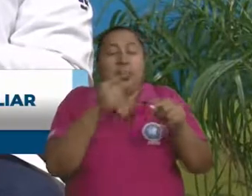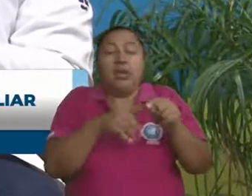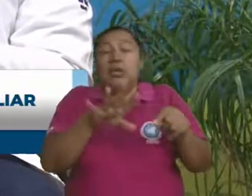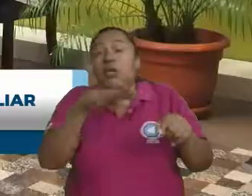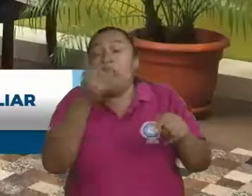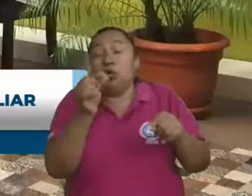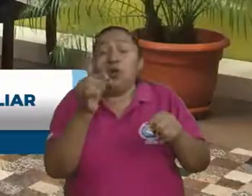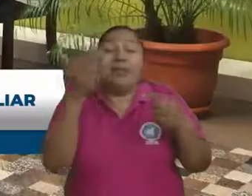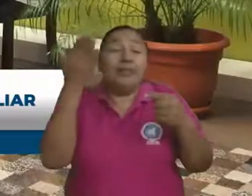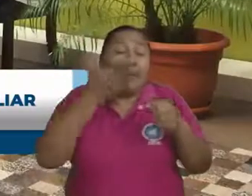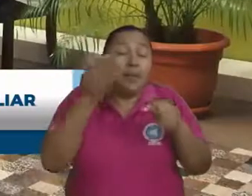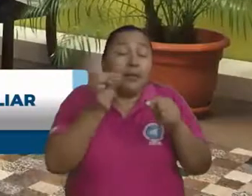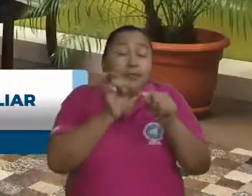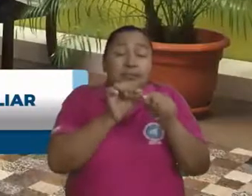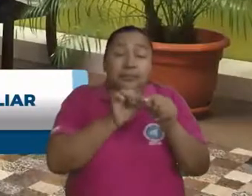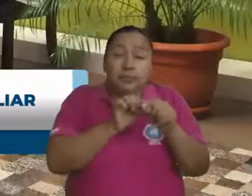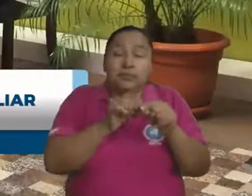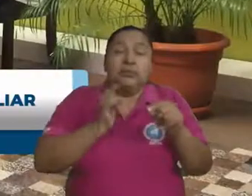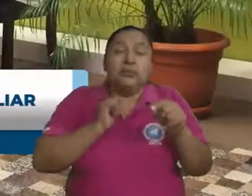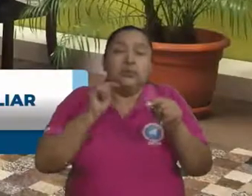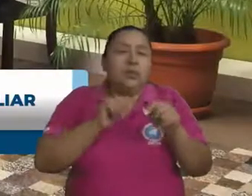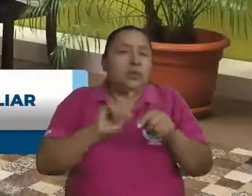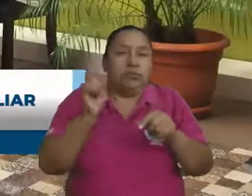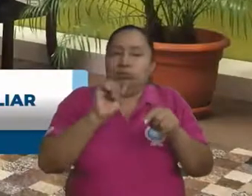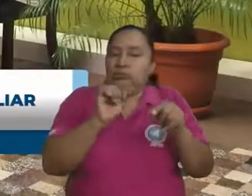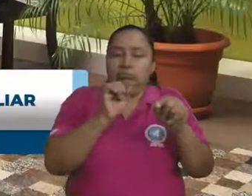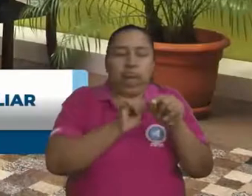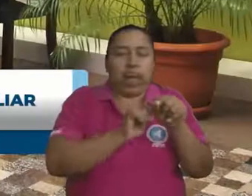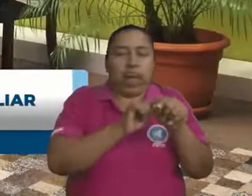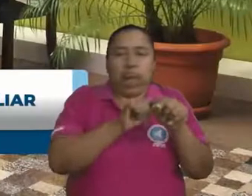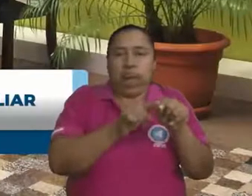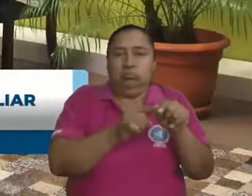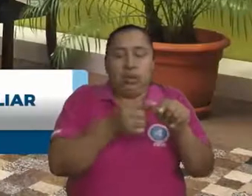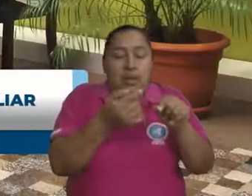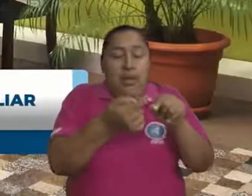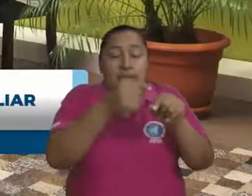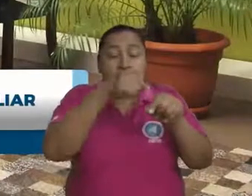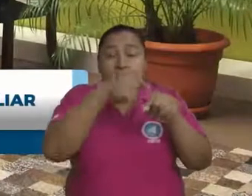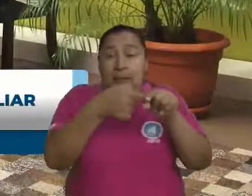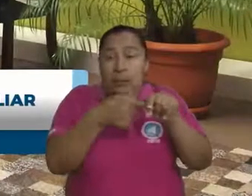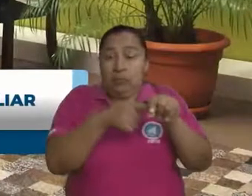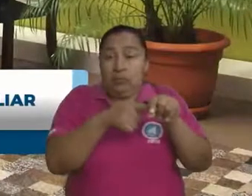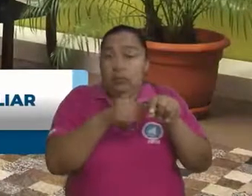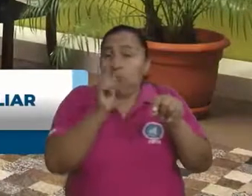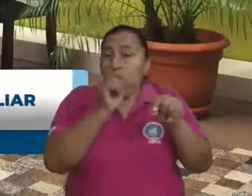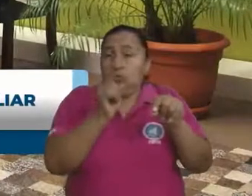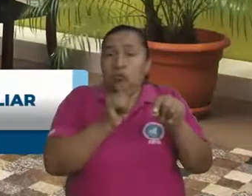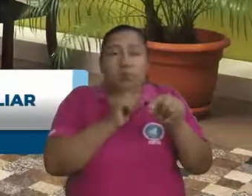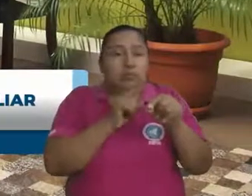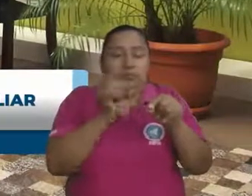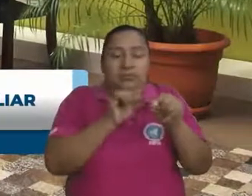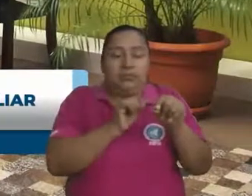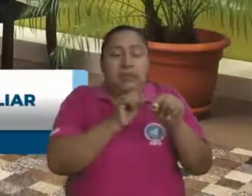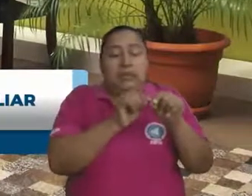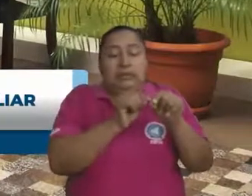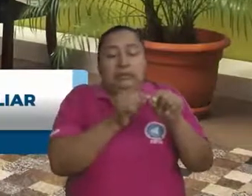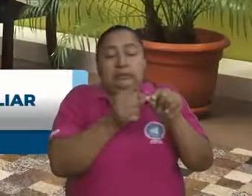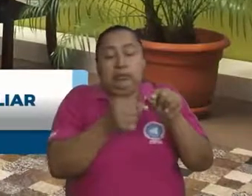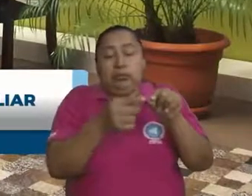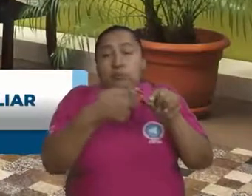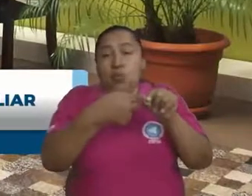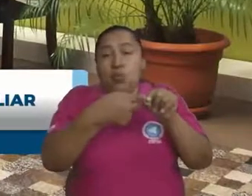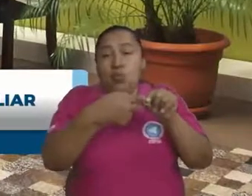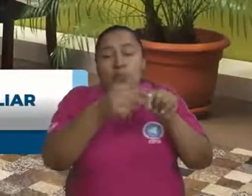pigmento negro, estos usualmente ya no se localizan dentro de la vesícula, sino que más bien están en la vía biliar principal y que